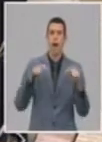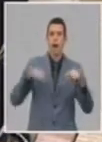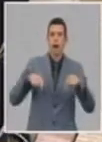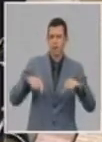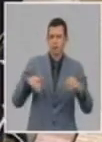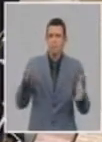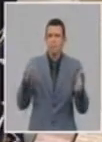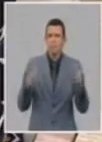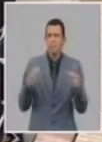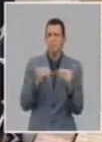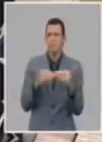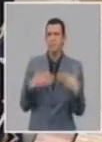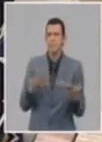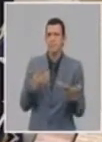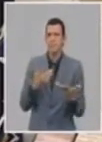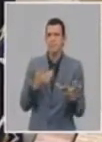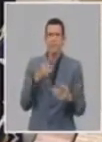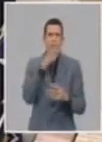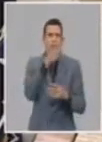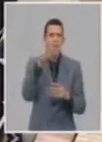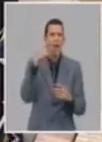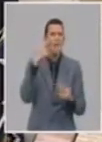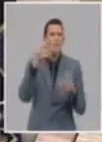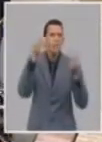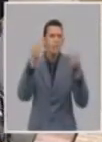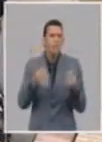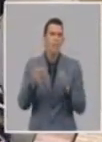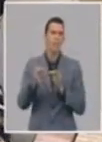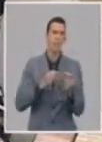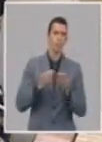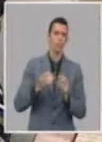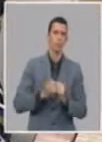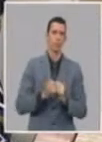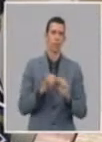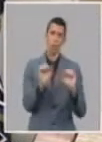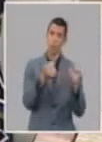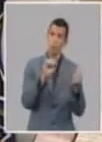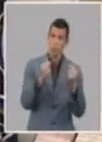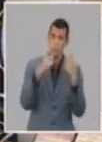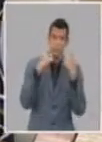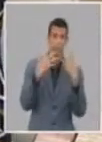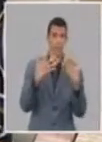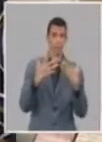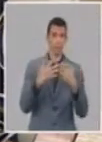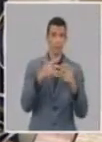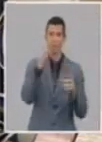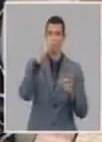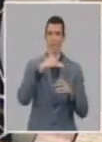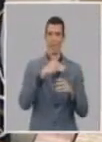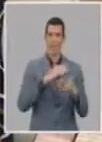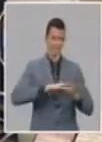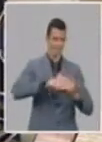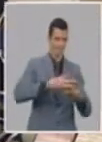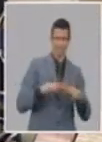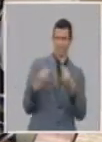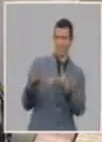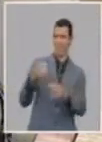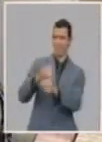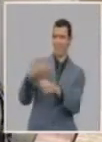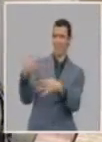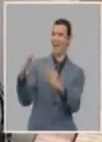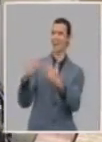y siempre que haya una forma de medir el trabajo y de controlarlo, nosotros estamos recomendando a las administraciones